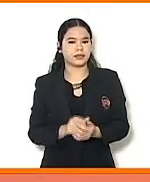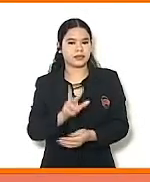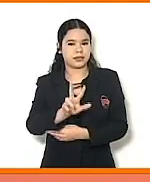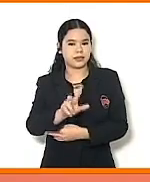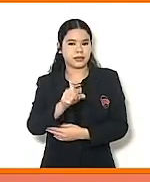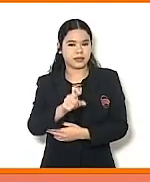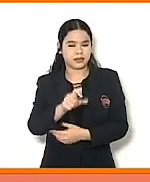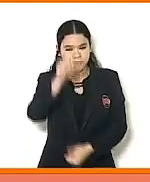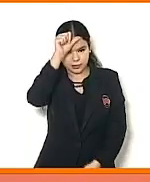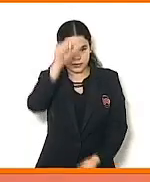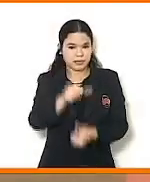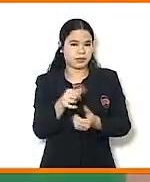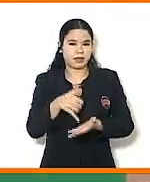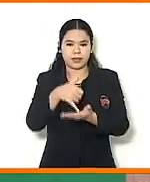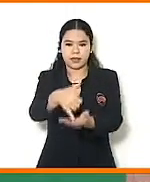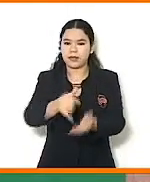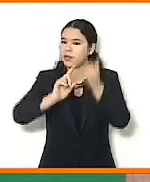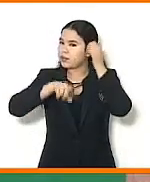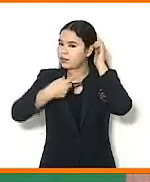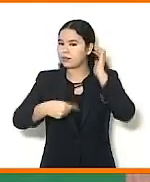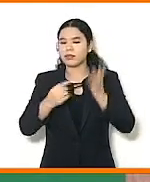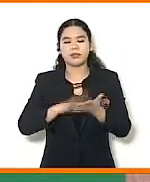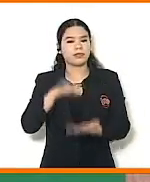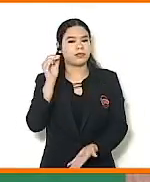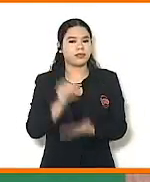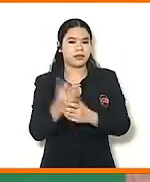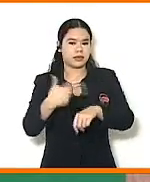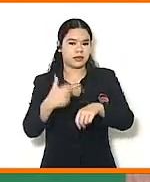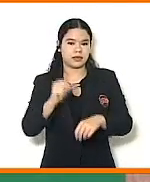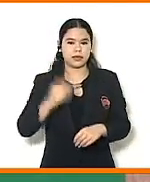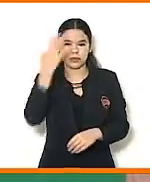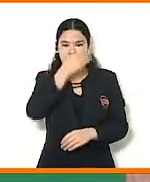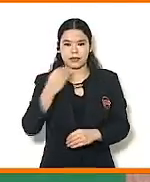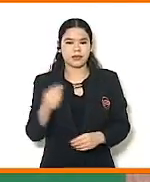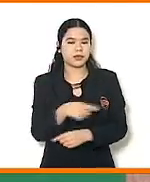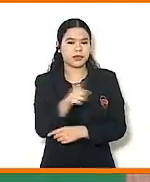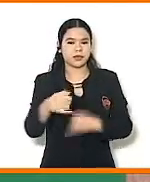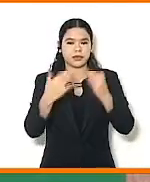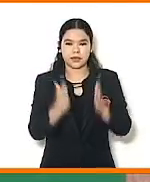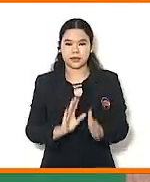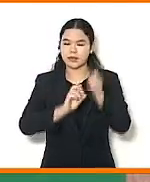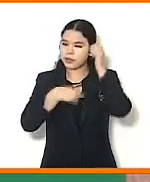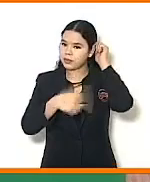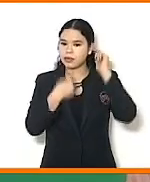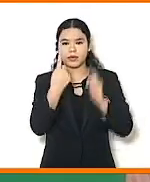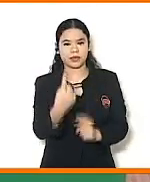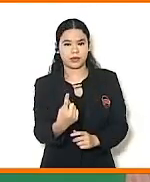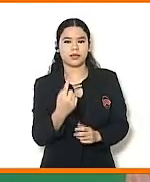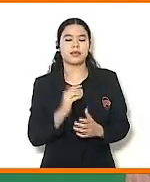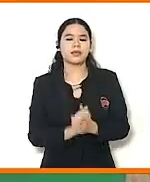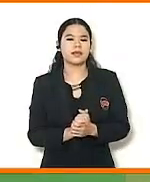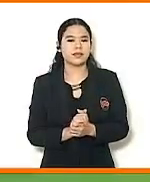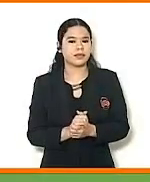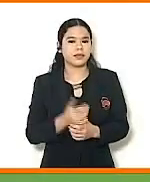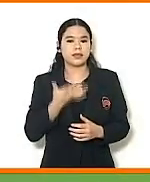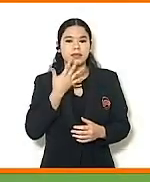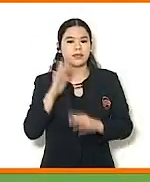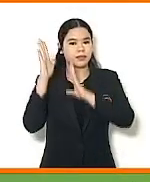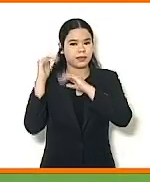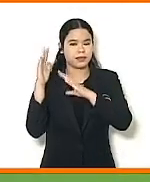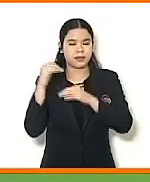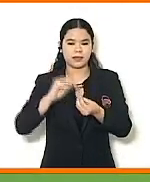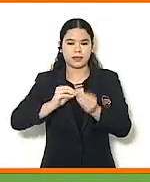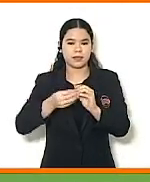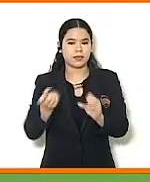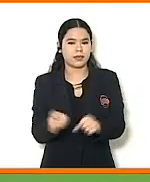3X. Y recuerda, tu premio en Diaria se multiplica por 3 en esta noche. Pero si eres jugador para más 1, te deseo suerte, porque tu número ganador